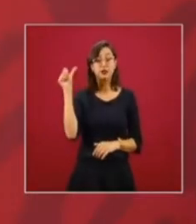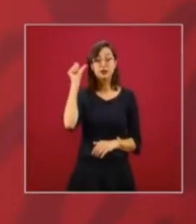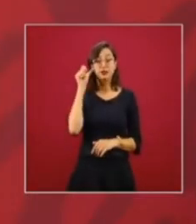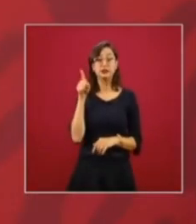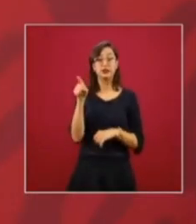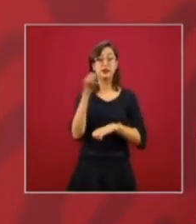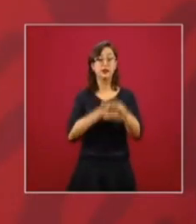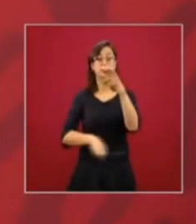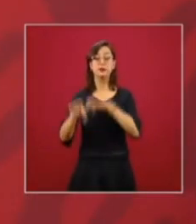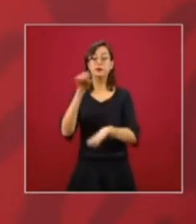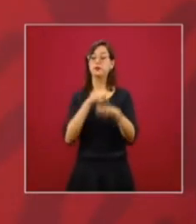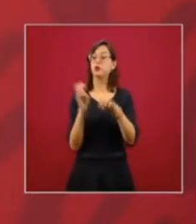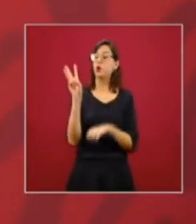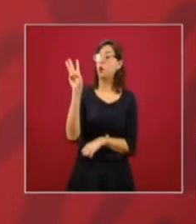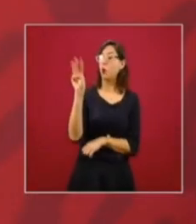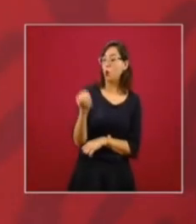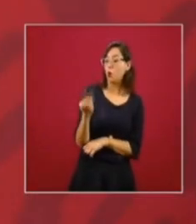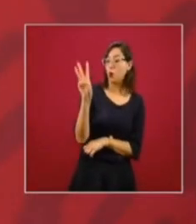decidió